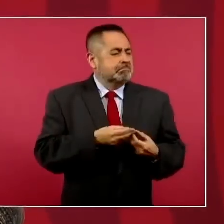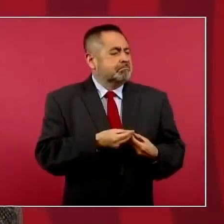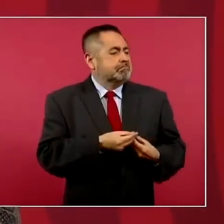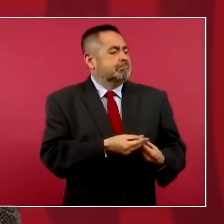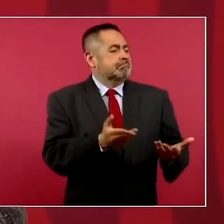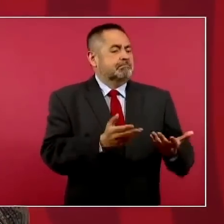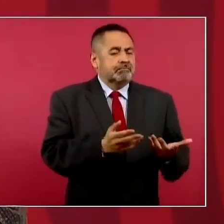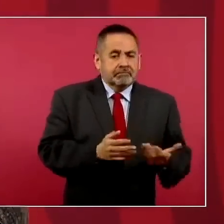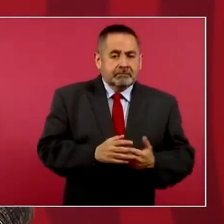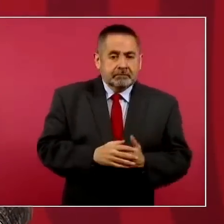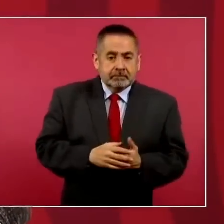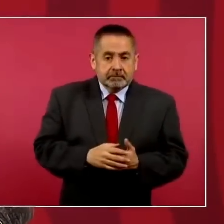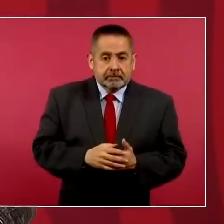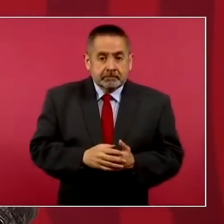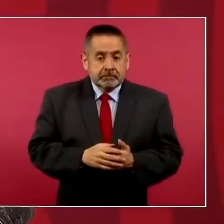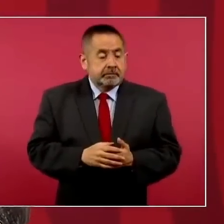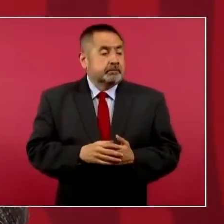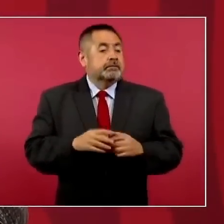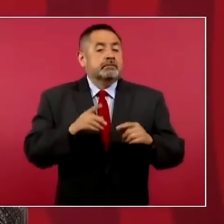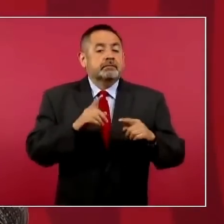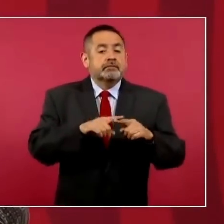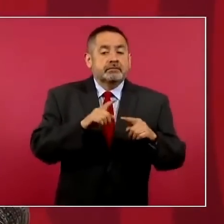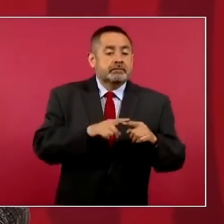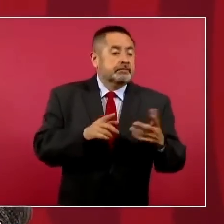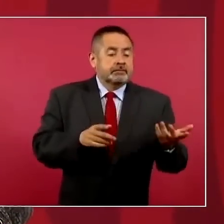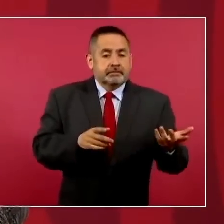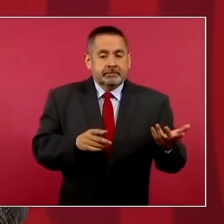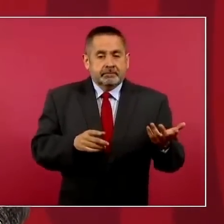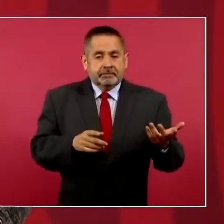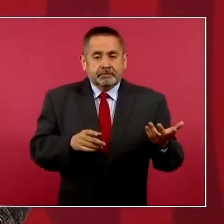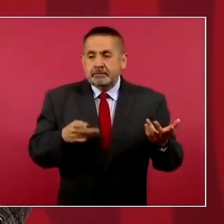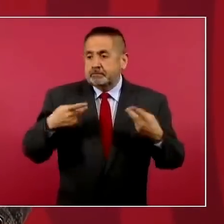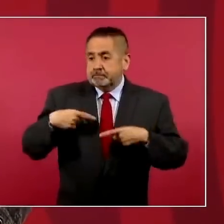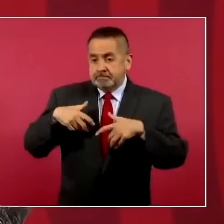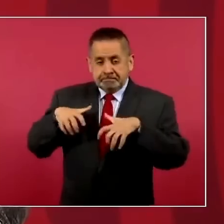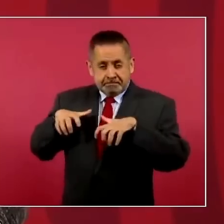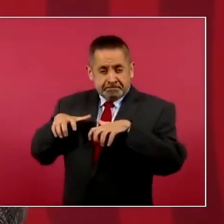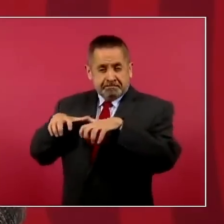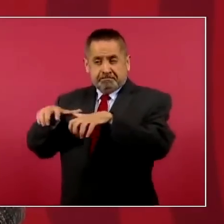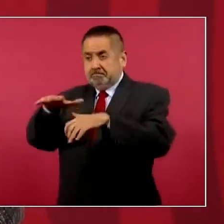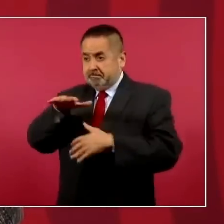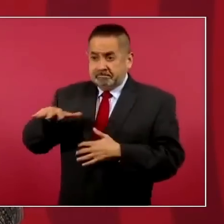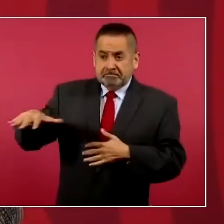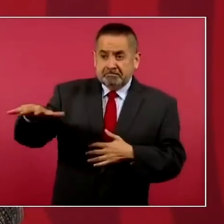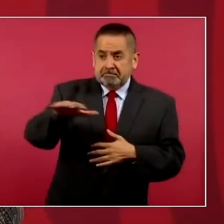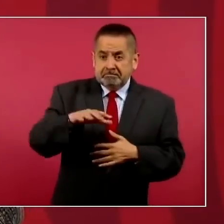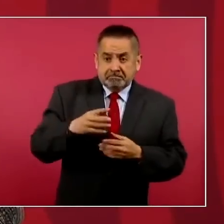A quien no le tocaba nada era el pueblo raso,